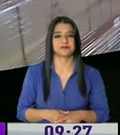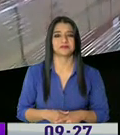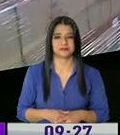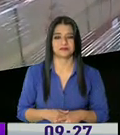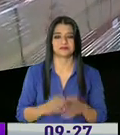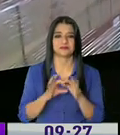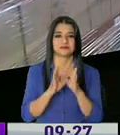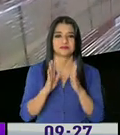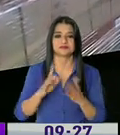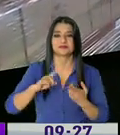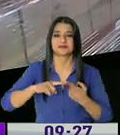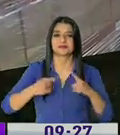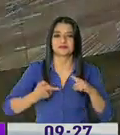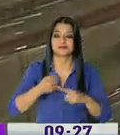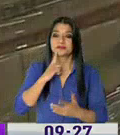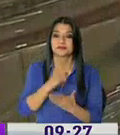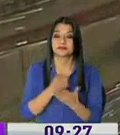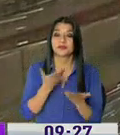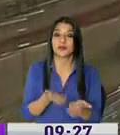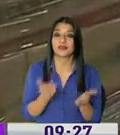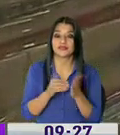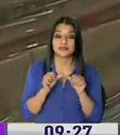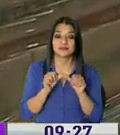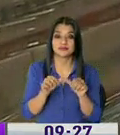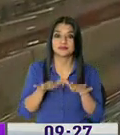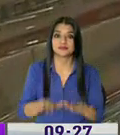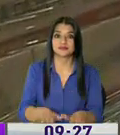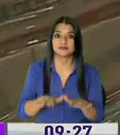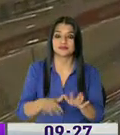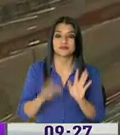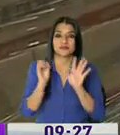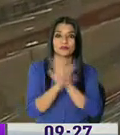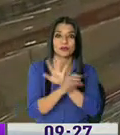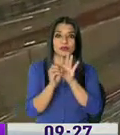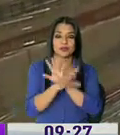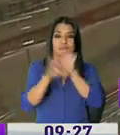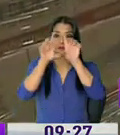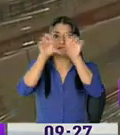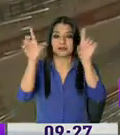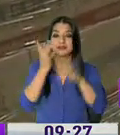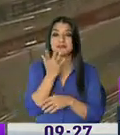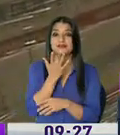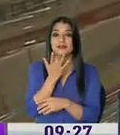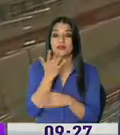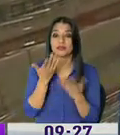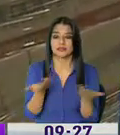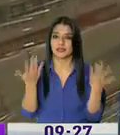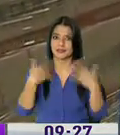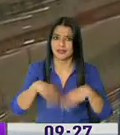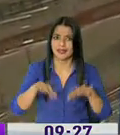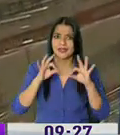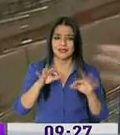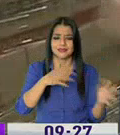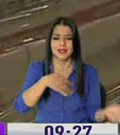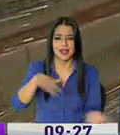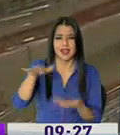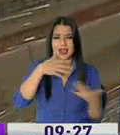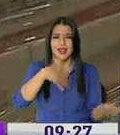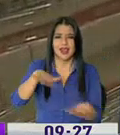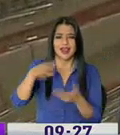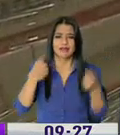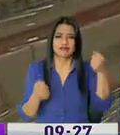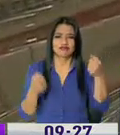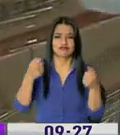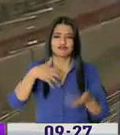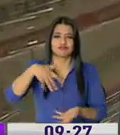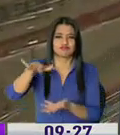Robert, amigos televidentes, así es, nosotros continuamos acá en las bodegas de Corporación Favorita, ya embarcando, listos con los kits